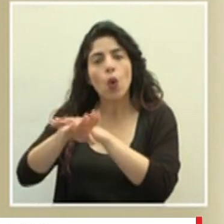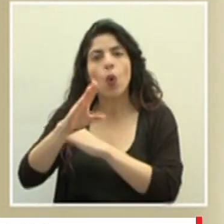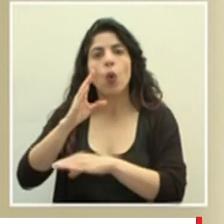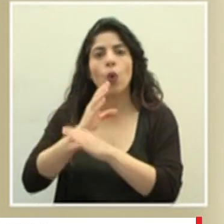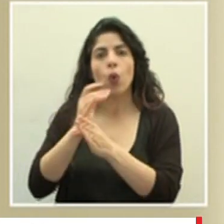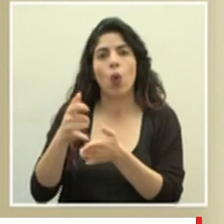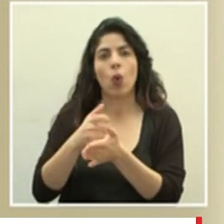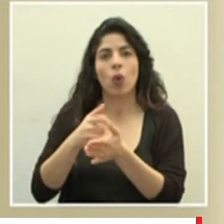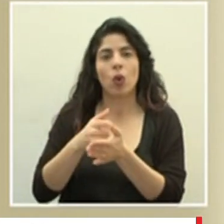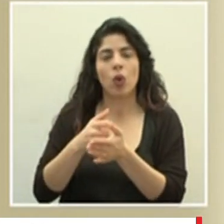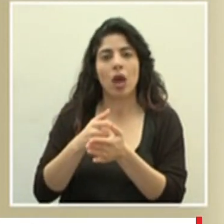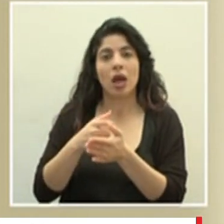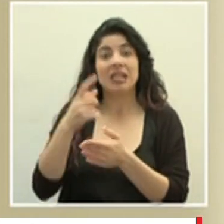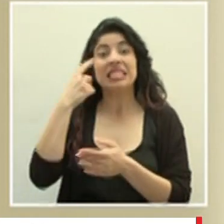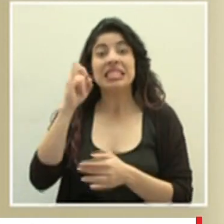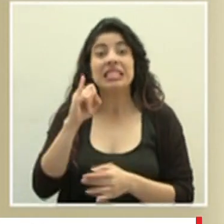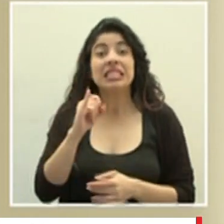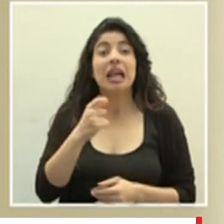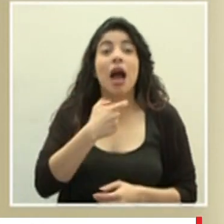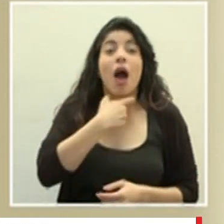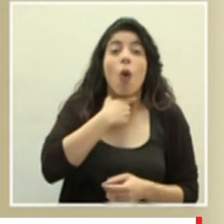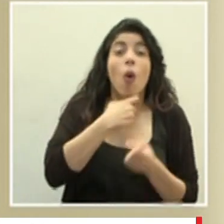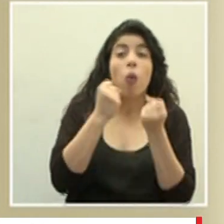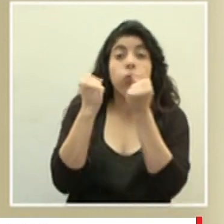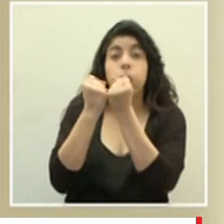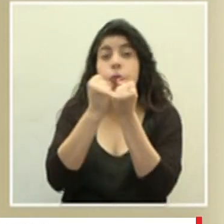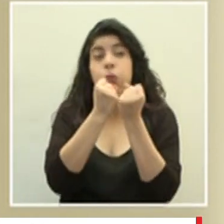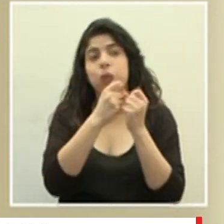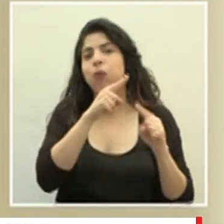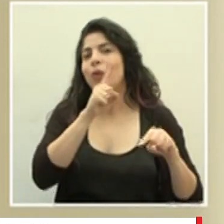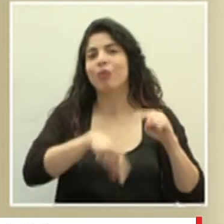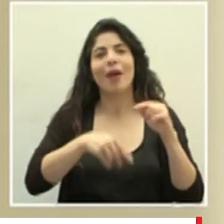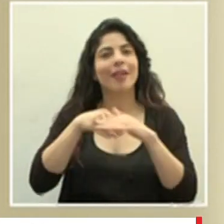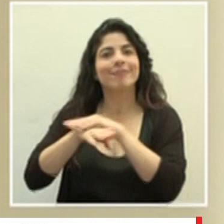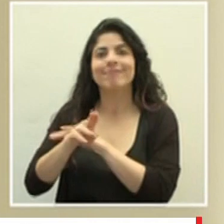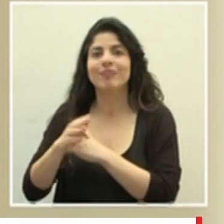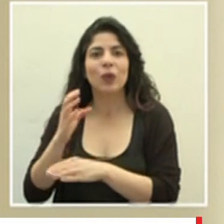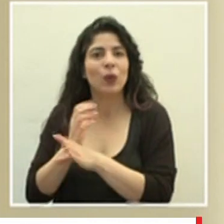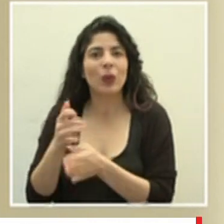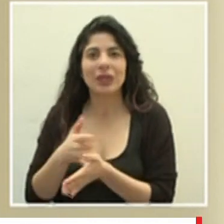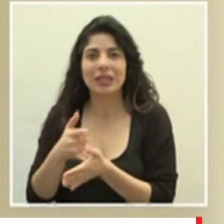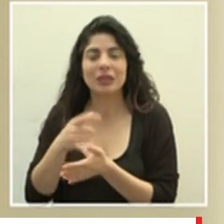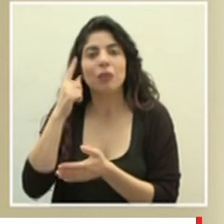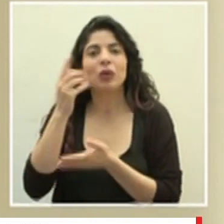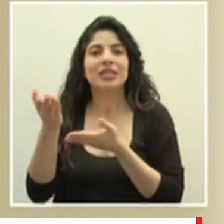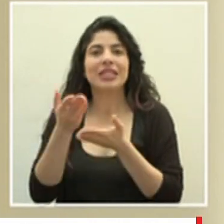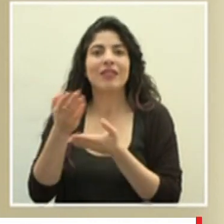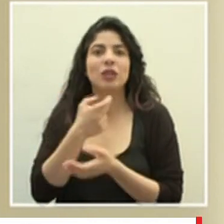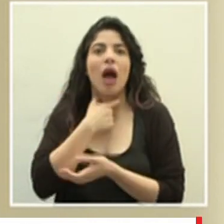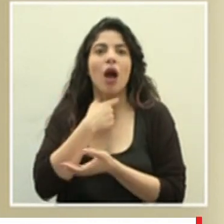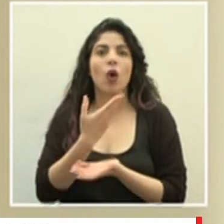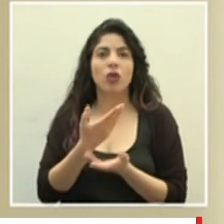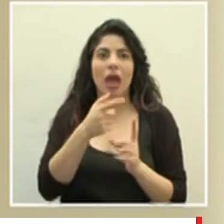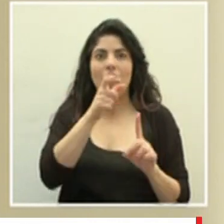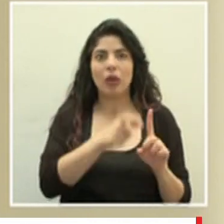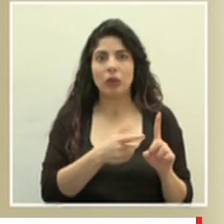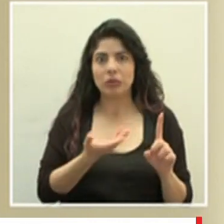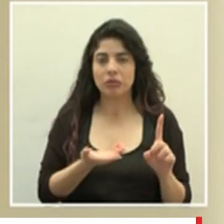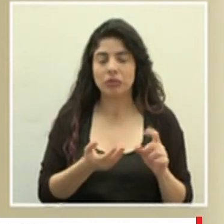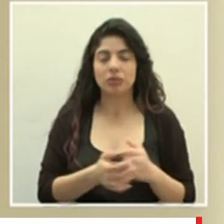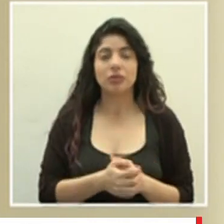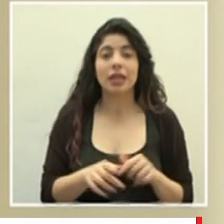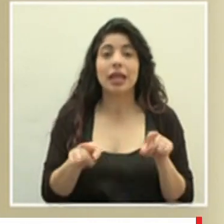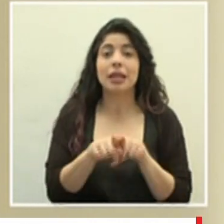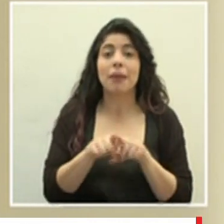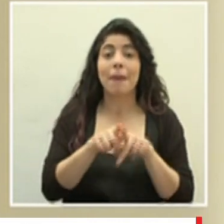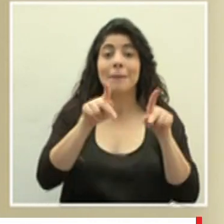cuidados intensivos por una saturación, por un colapso de los servicios. También recordemos, en el caso